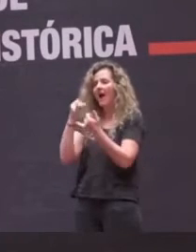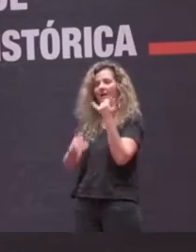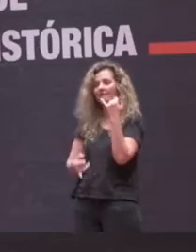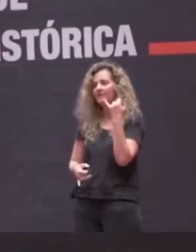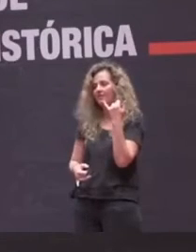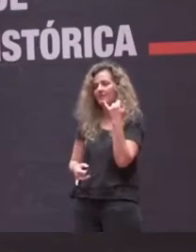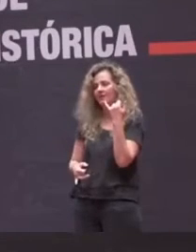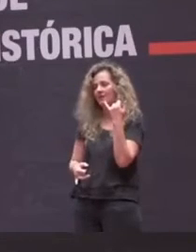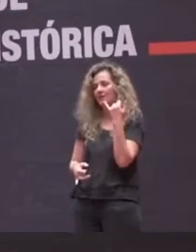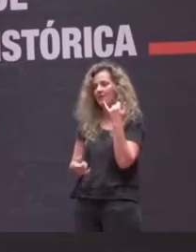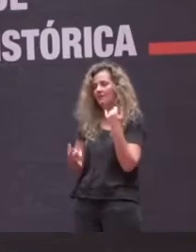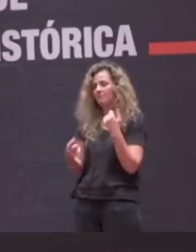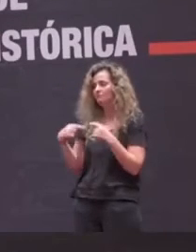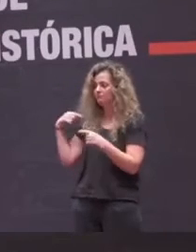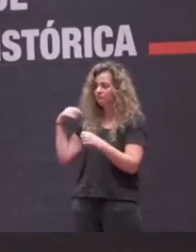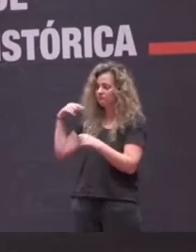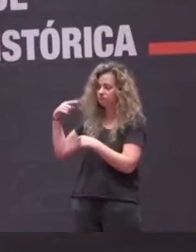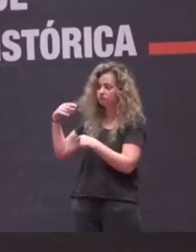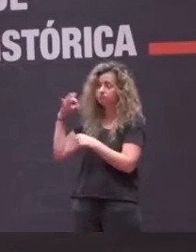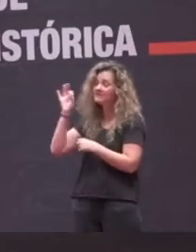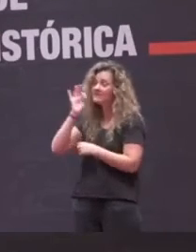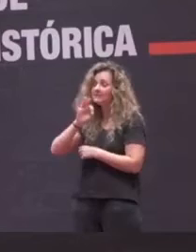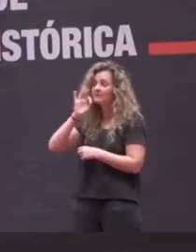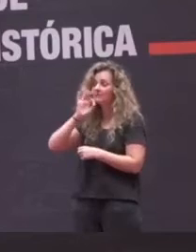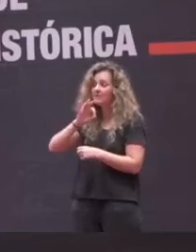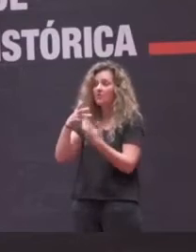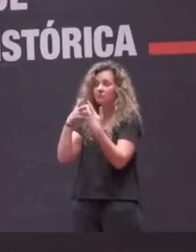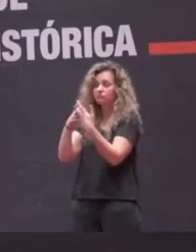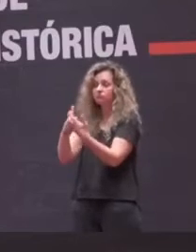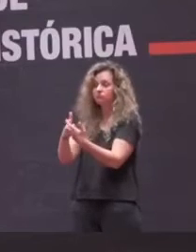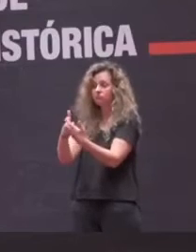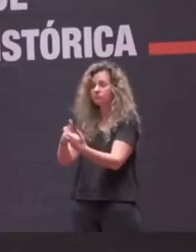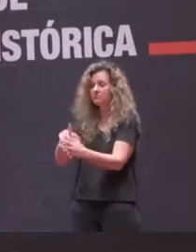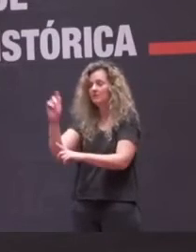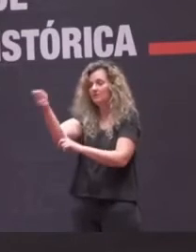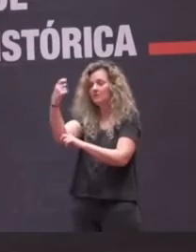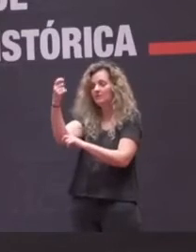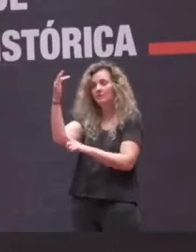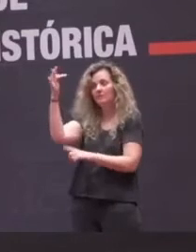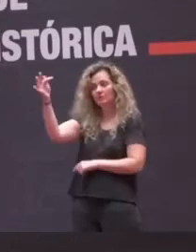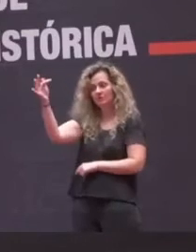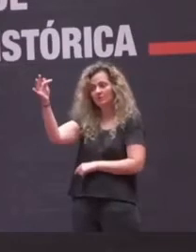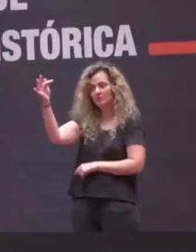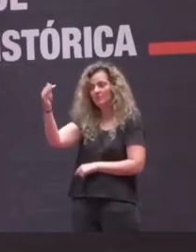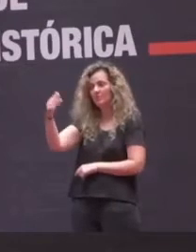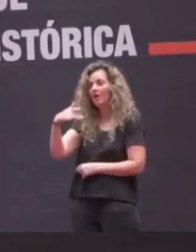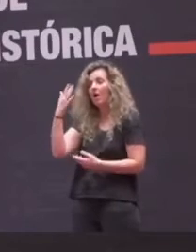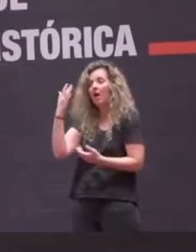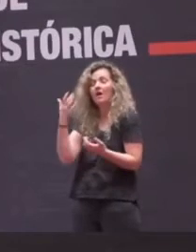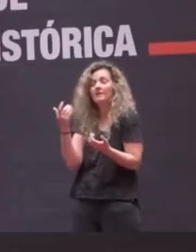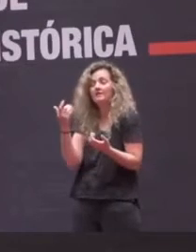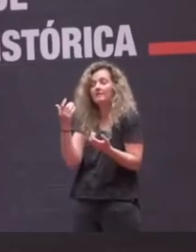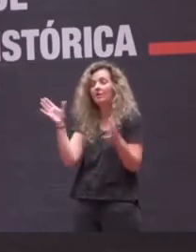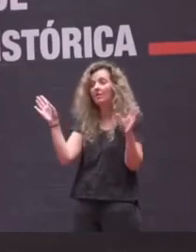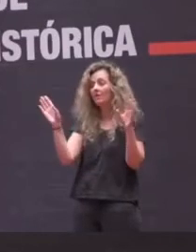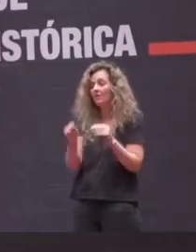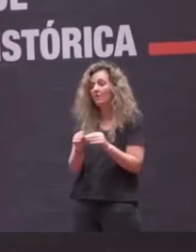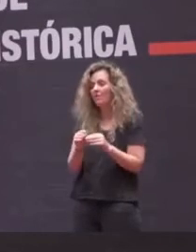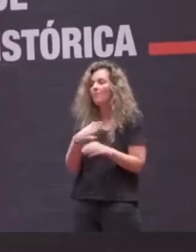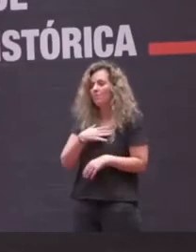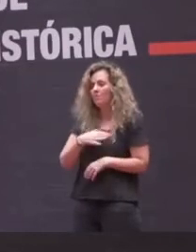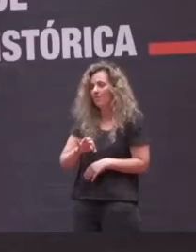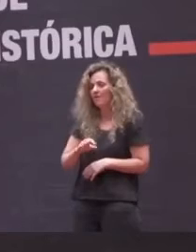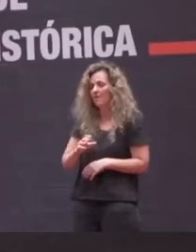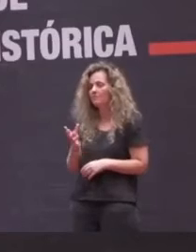tantísimas décadas, tantísimos anos de loita, de un resultado positivo. E temos pois todos eses azos para ir a polo